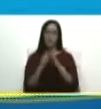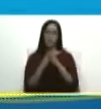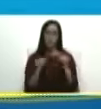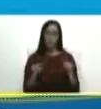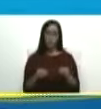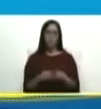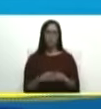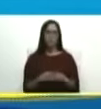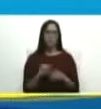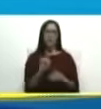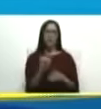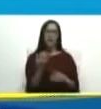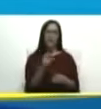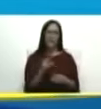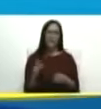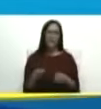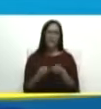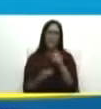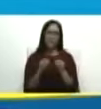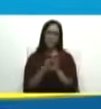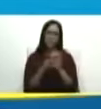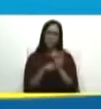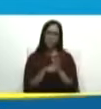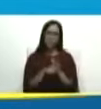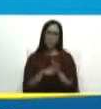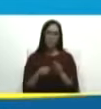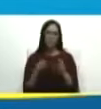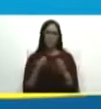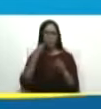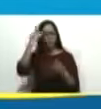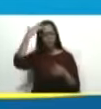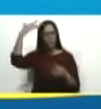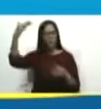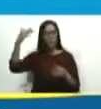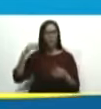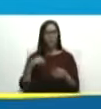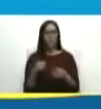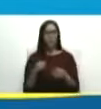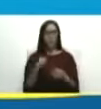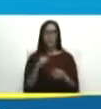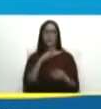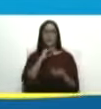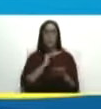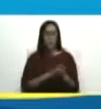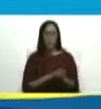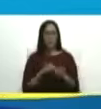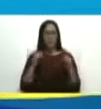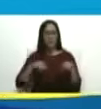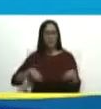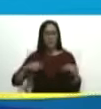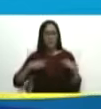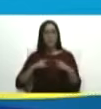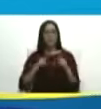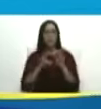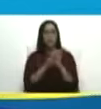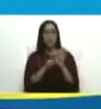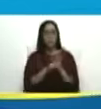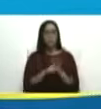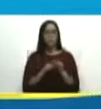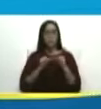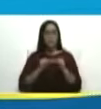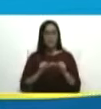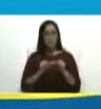gente hizo esta constitución lleno de ilusiones y sueños y ya no existe físicamente en esta vida? Pero la constitución quedó.